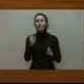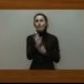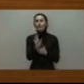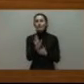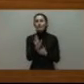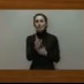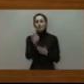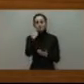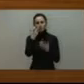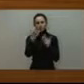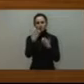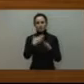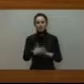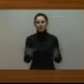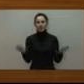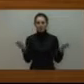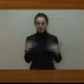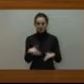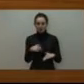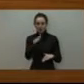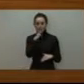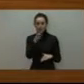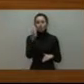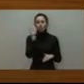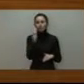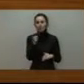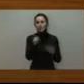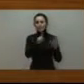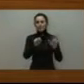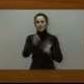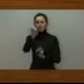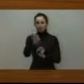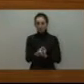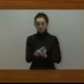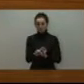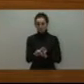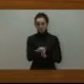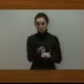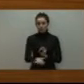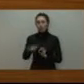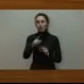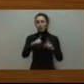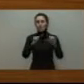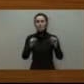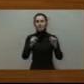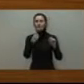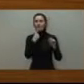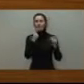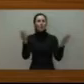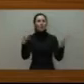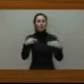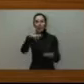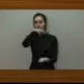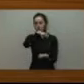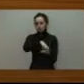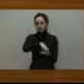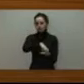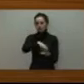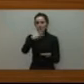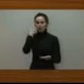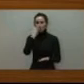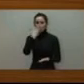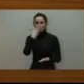es notablemente insuficiente, más que nada porque el 60% de los municipios asturianos no cuentan con una escuela de educación